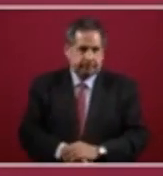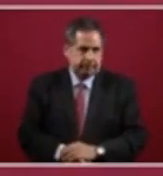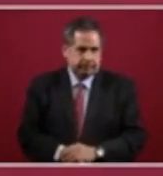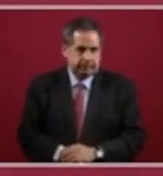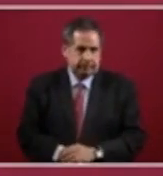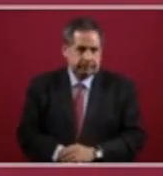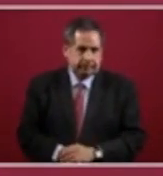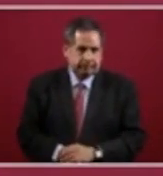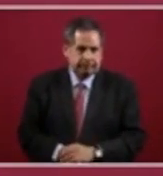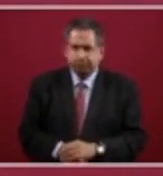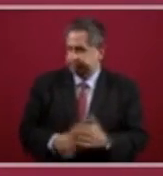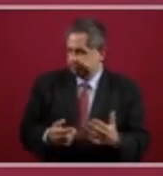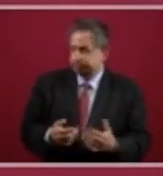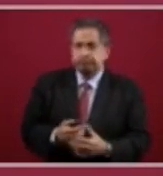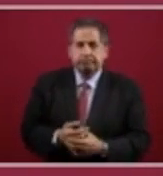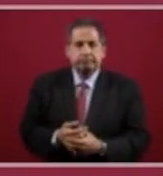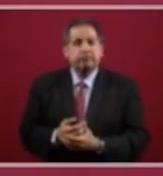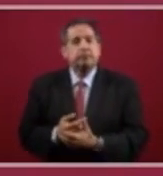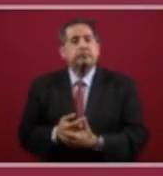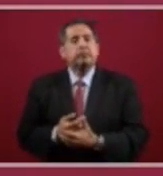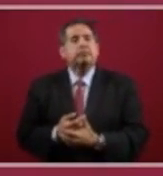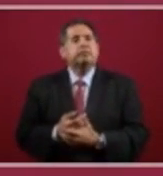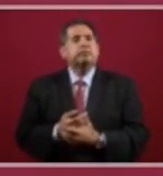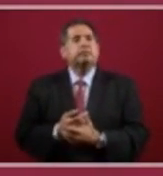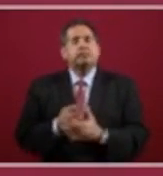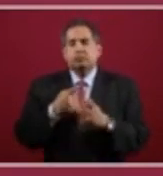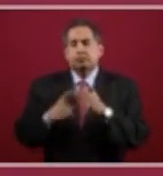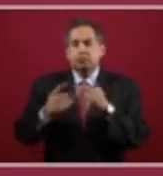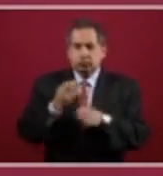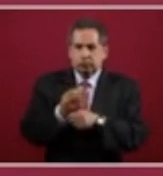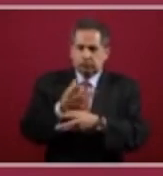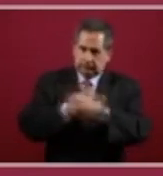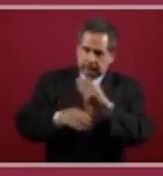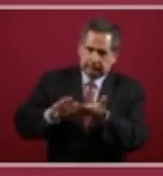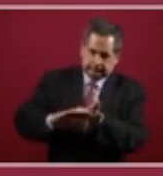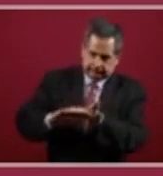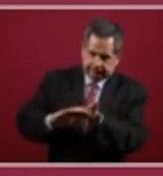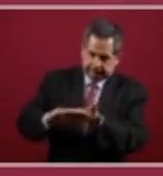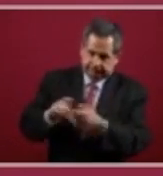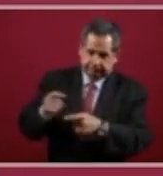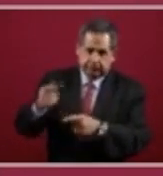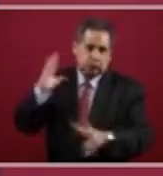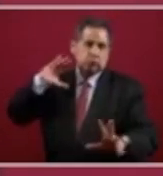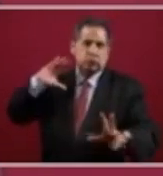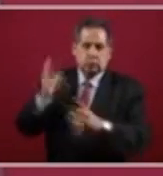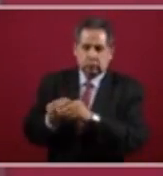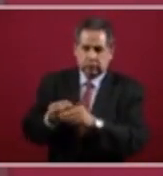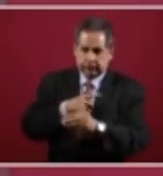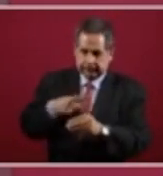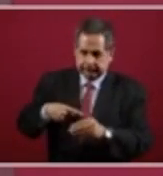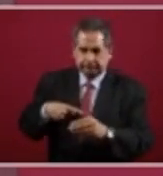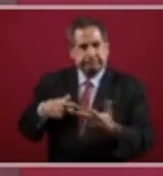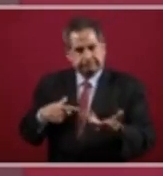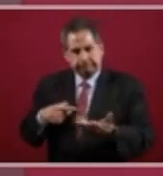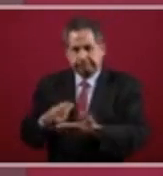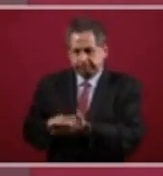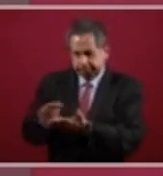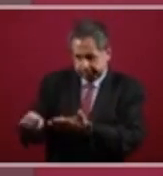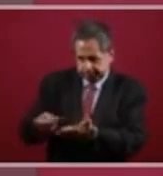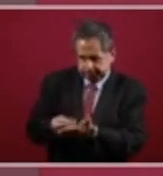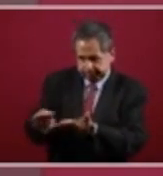Es empezarnos a poner al corriente de la deuda que se tiene con